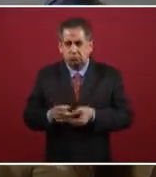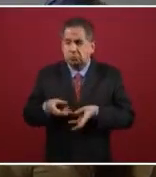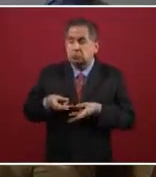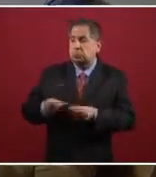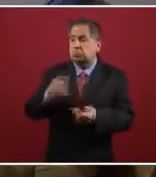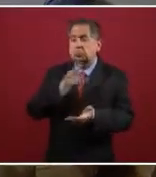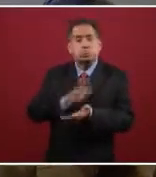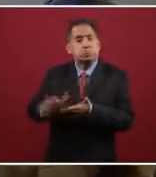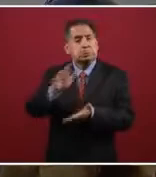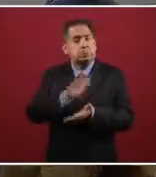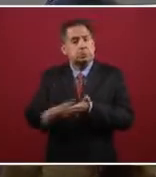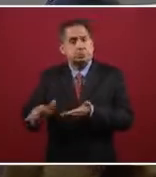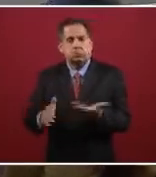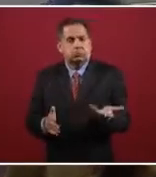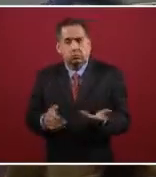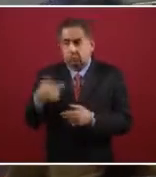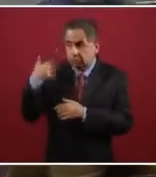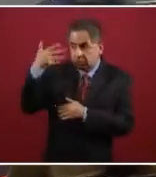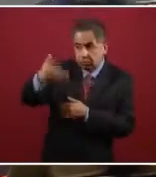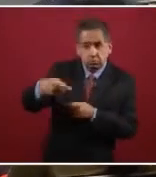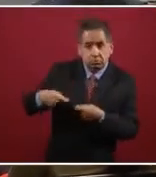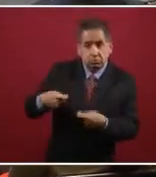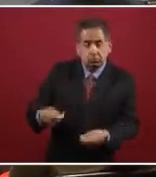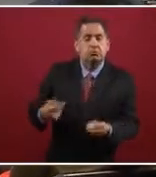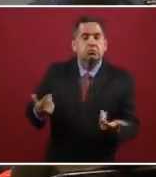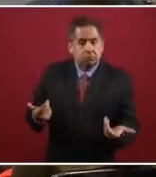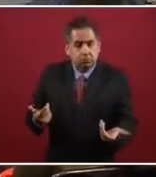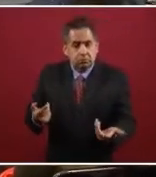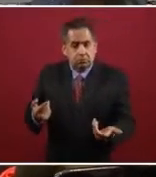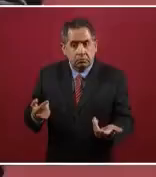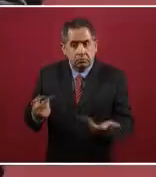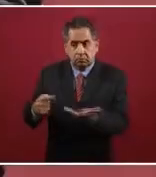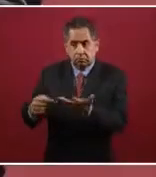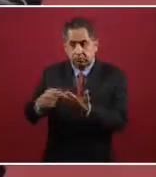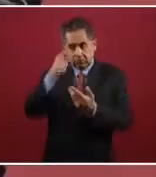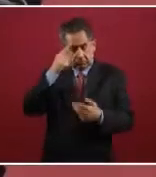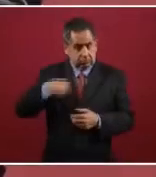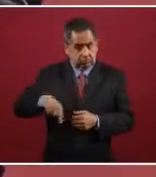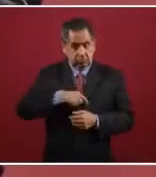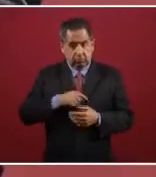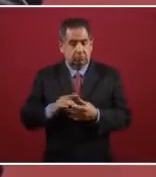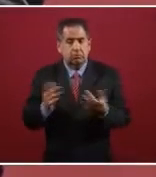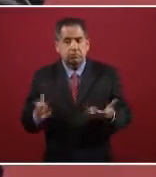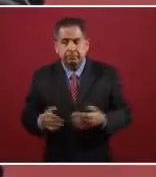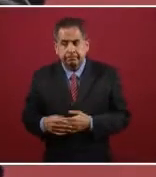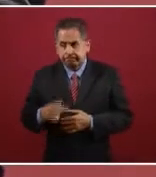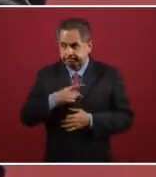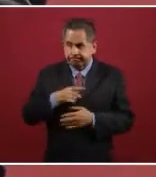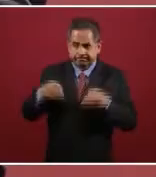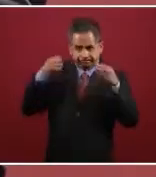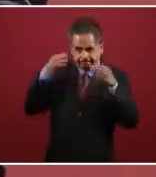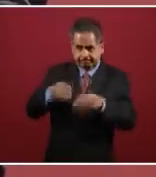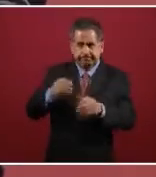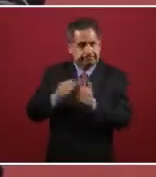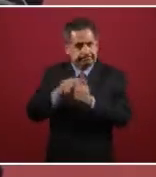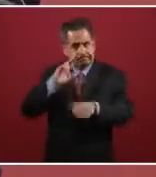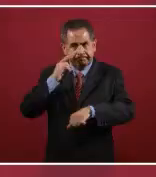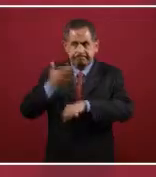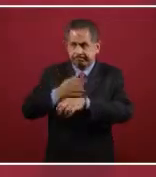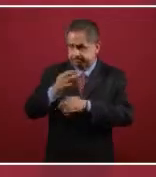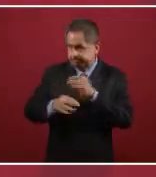naturales y que se les va a dejar a los que vienen detrás de nosotros tenemos que actuar de manera responsable